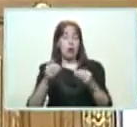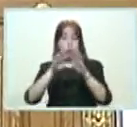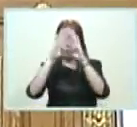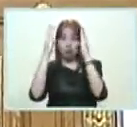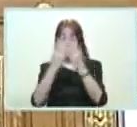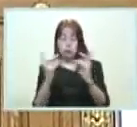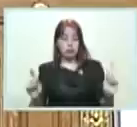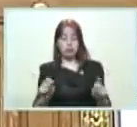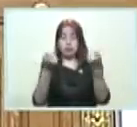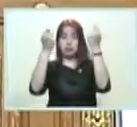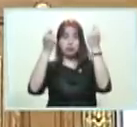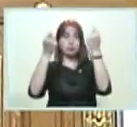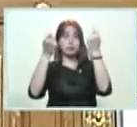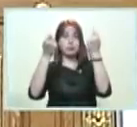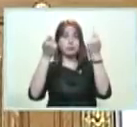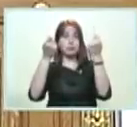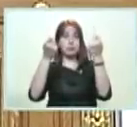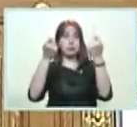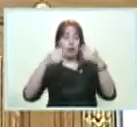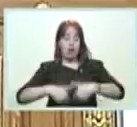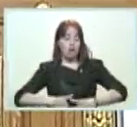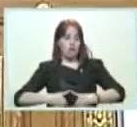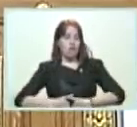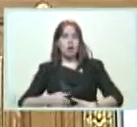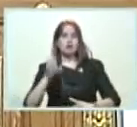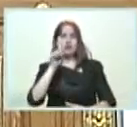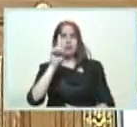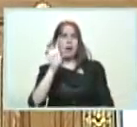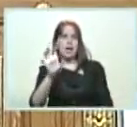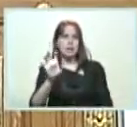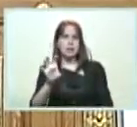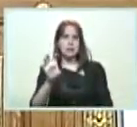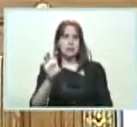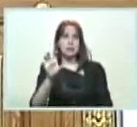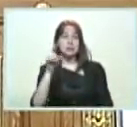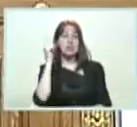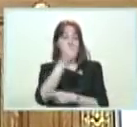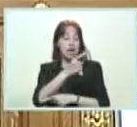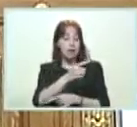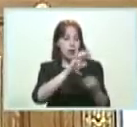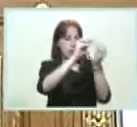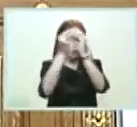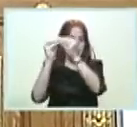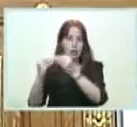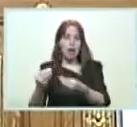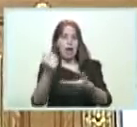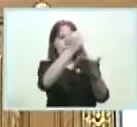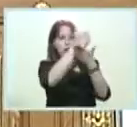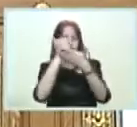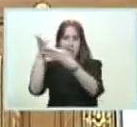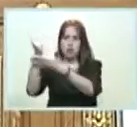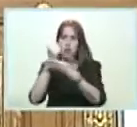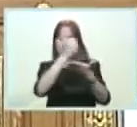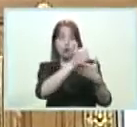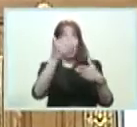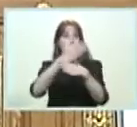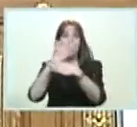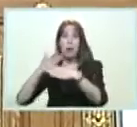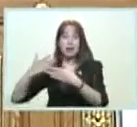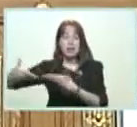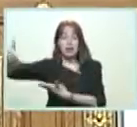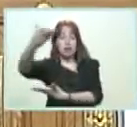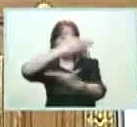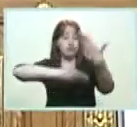se va a salvar con el esfuerzo solo de un país, se va a salvar con el esfuerzo compartido de todos